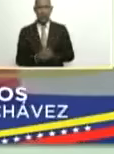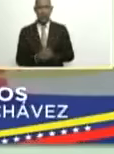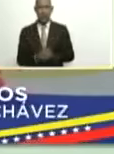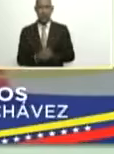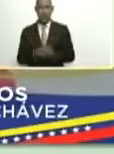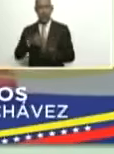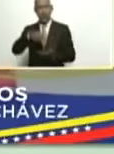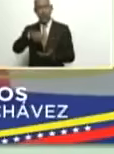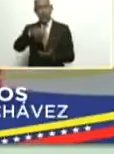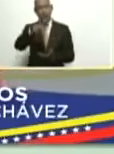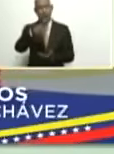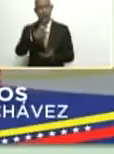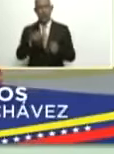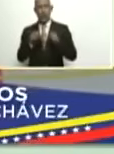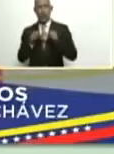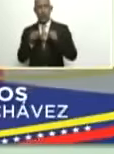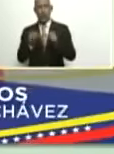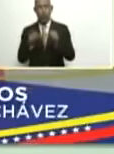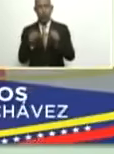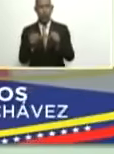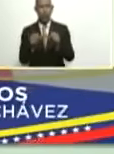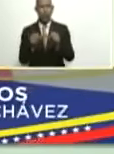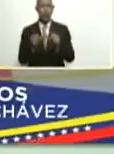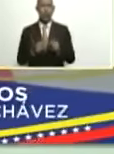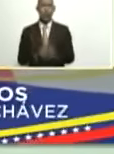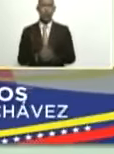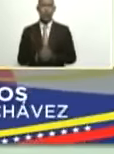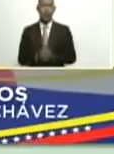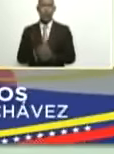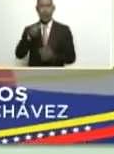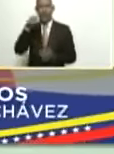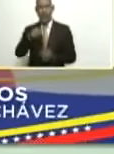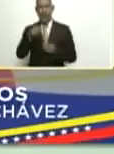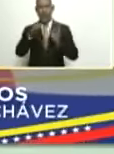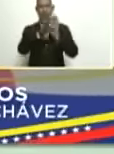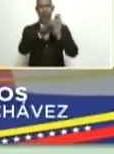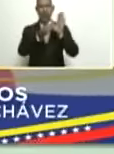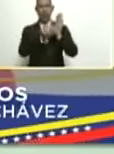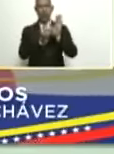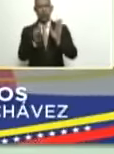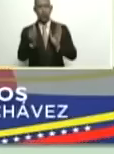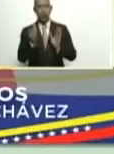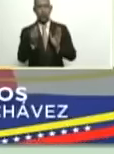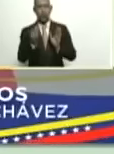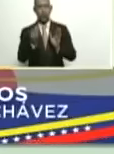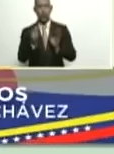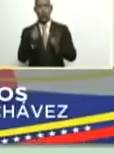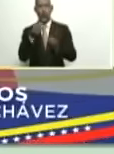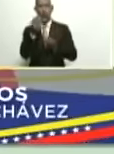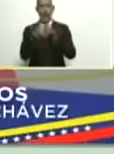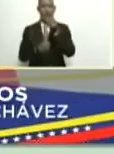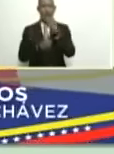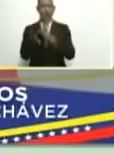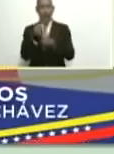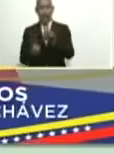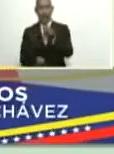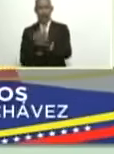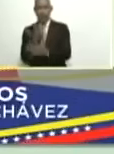por el camino de llevar adelante esta constitución que creó el nuevo modelo